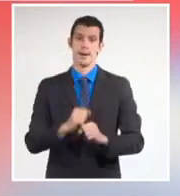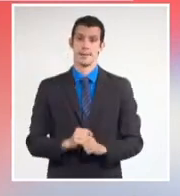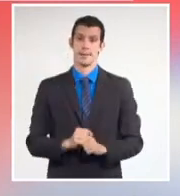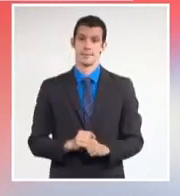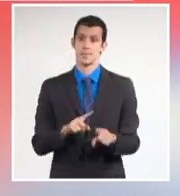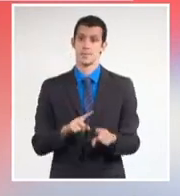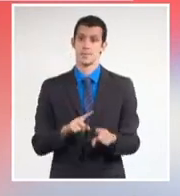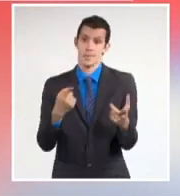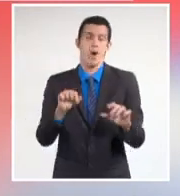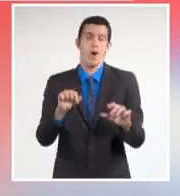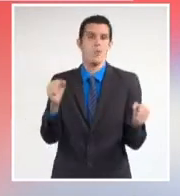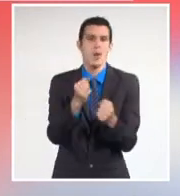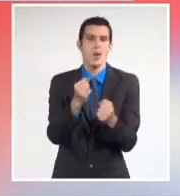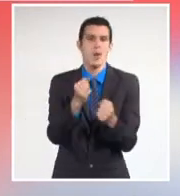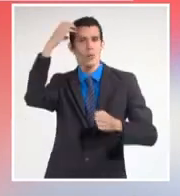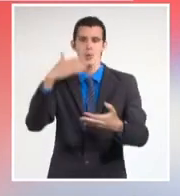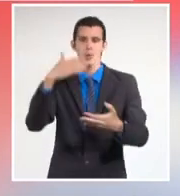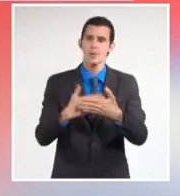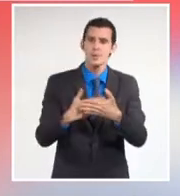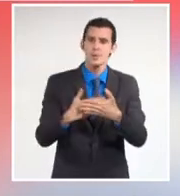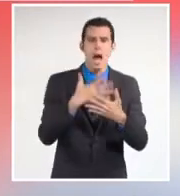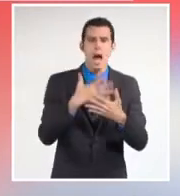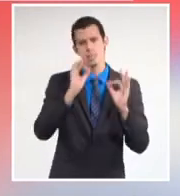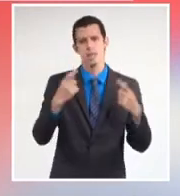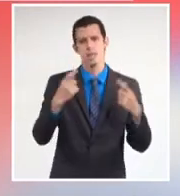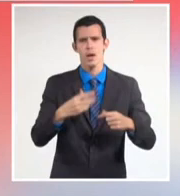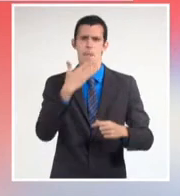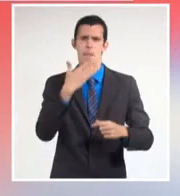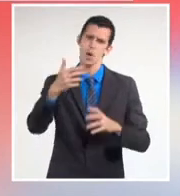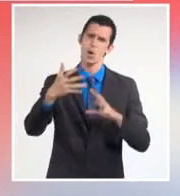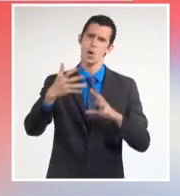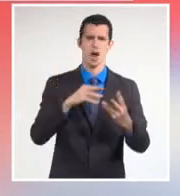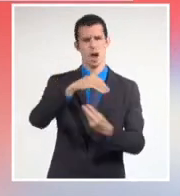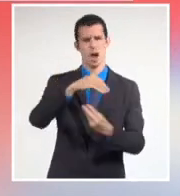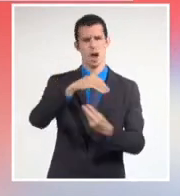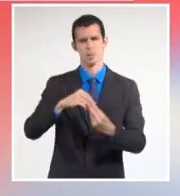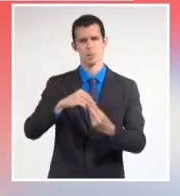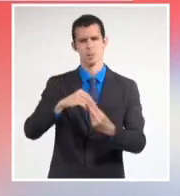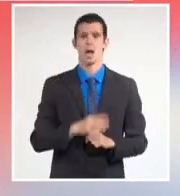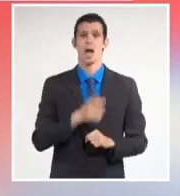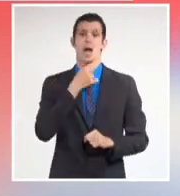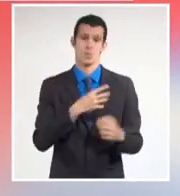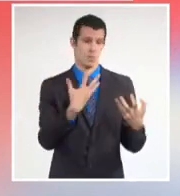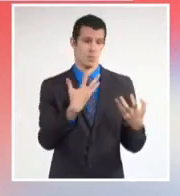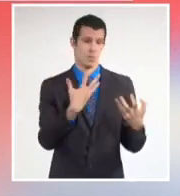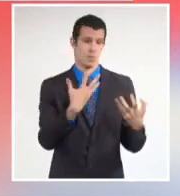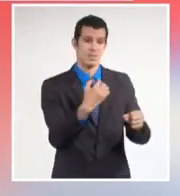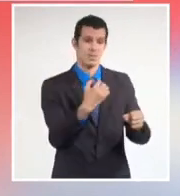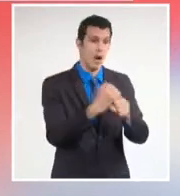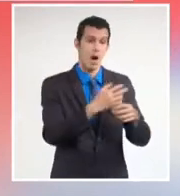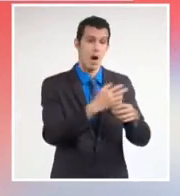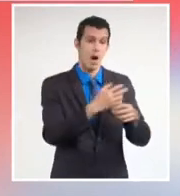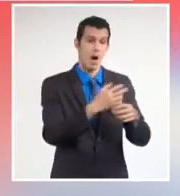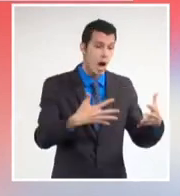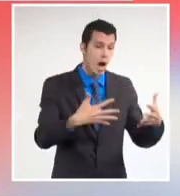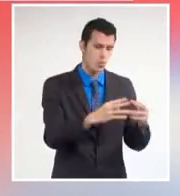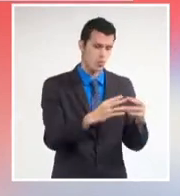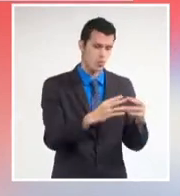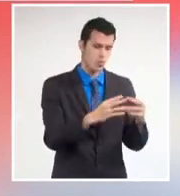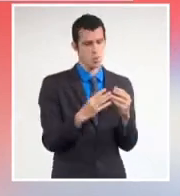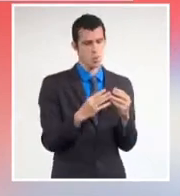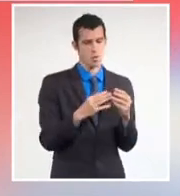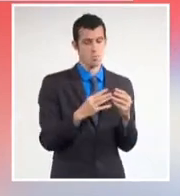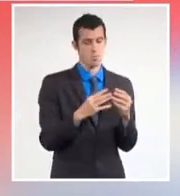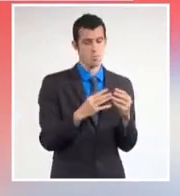estatales eficientes. Otra cuestión que la apreciamos como una cuestión que hay que mejorar es